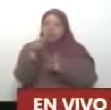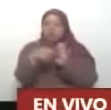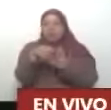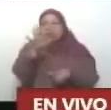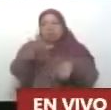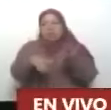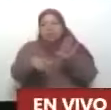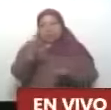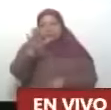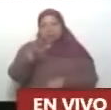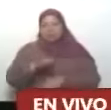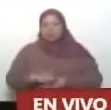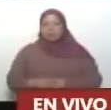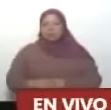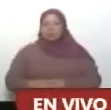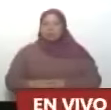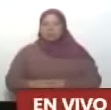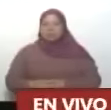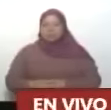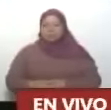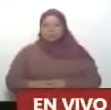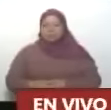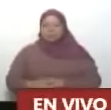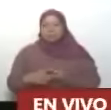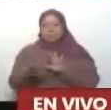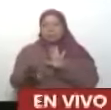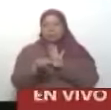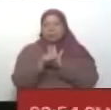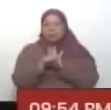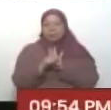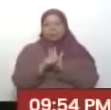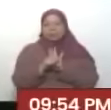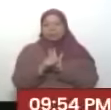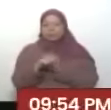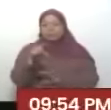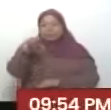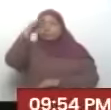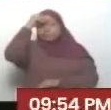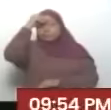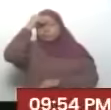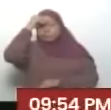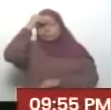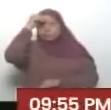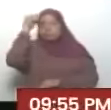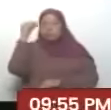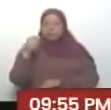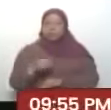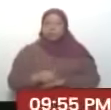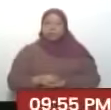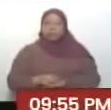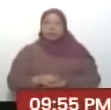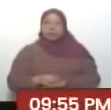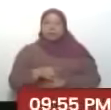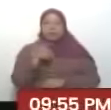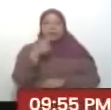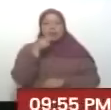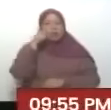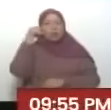2015, pues. Tomen nota. Tomen nota. Y por acá está esta